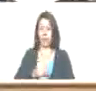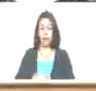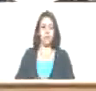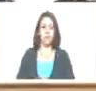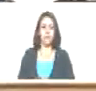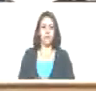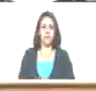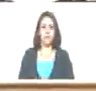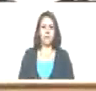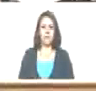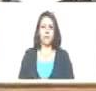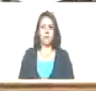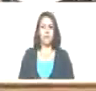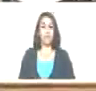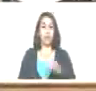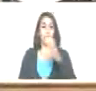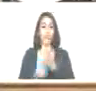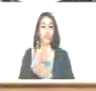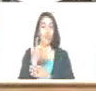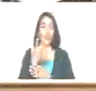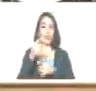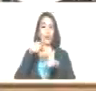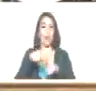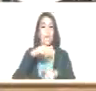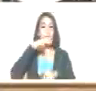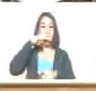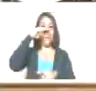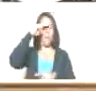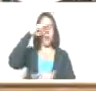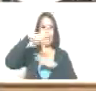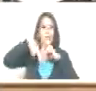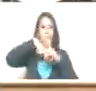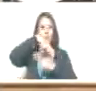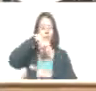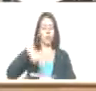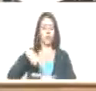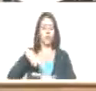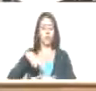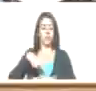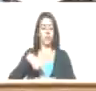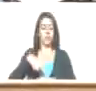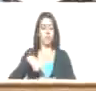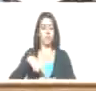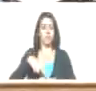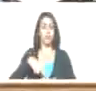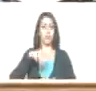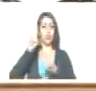El fundador y padre de esta revolución jamás lo hizo.